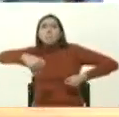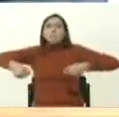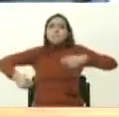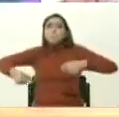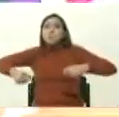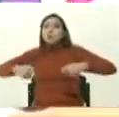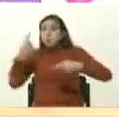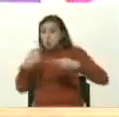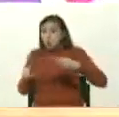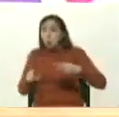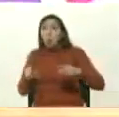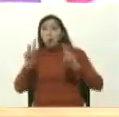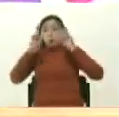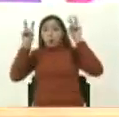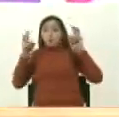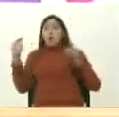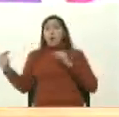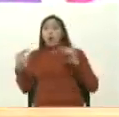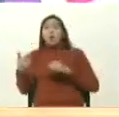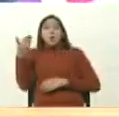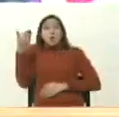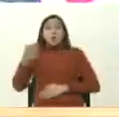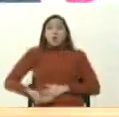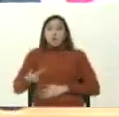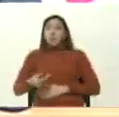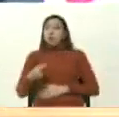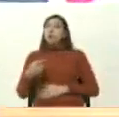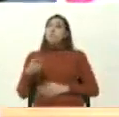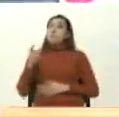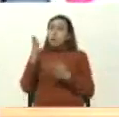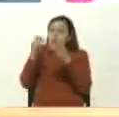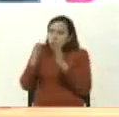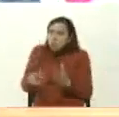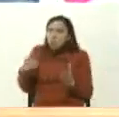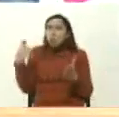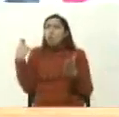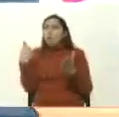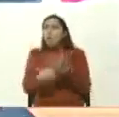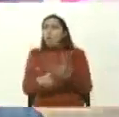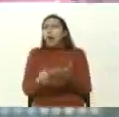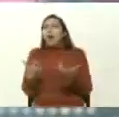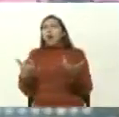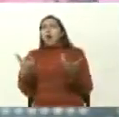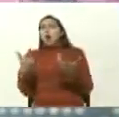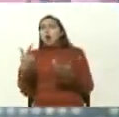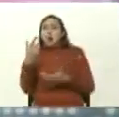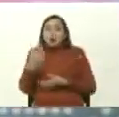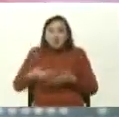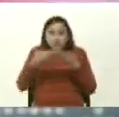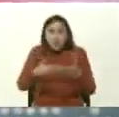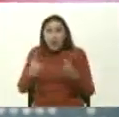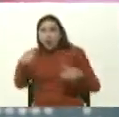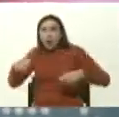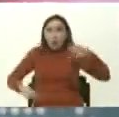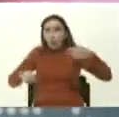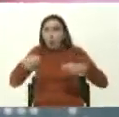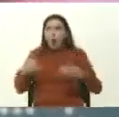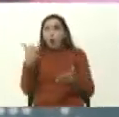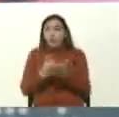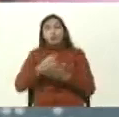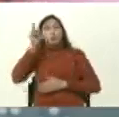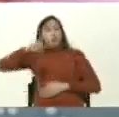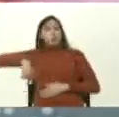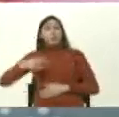otra parte, para que el transportista pueda cobrar el beneficio, pueda cobrar el pasaje, tiene que registrarse en